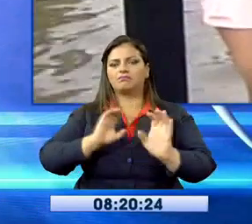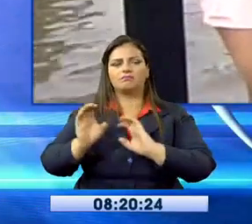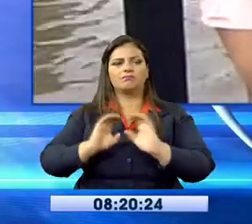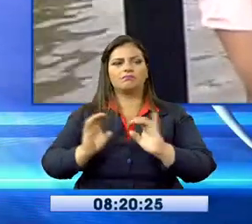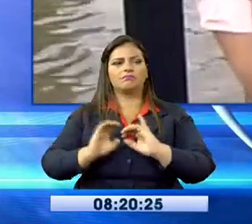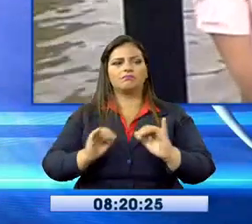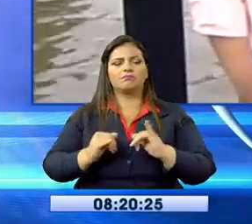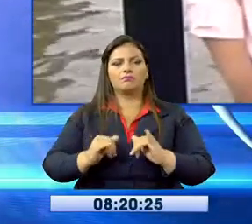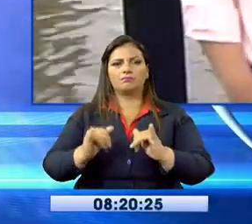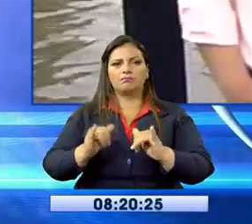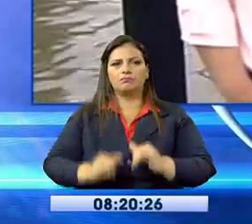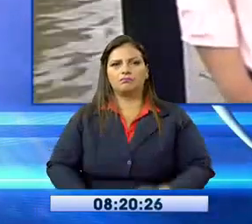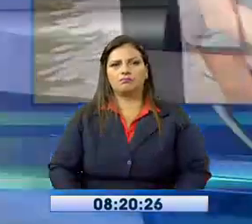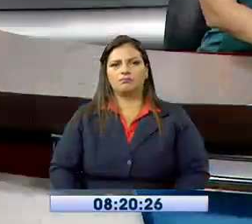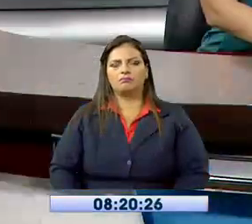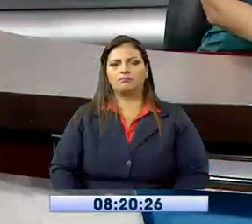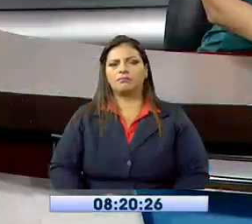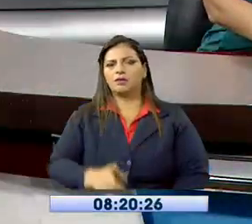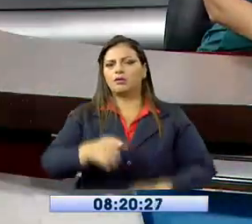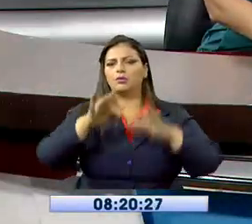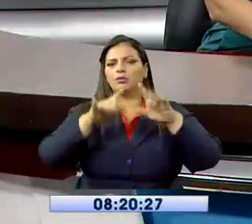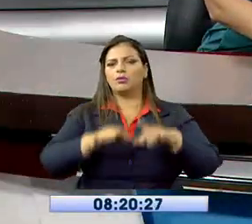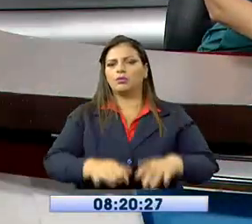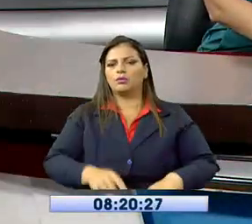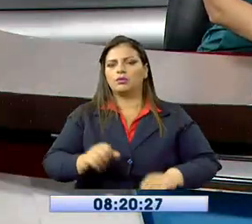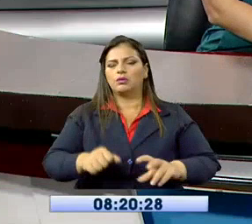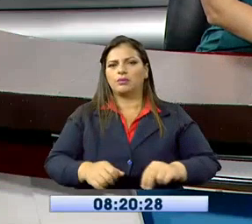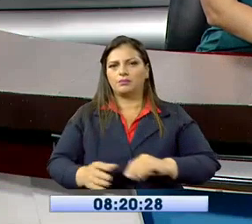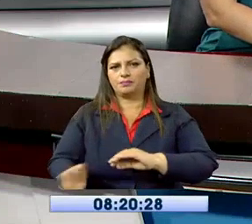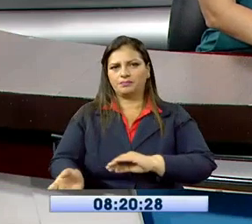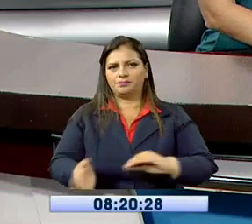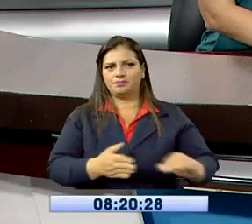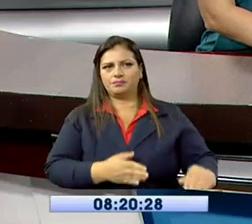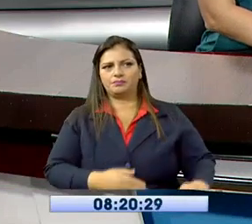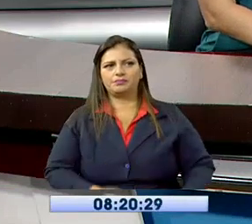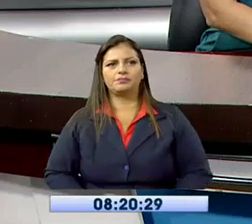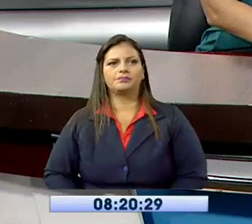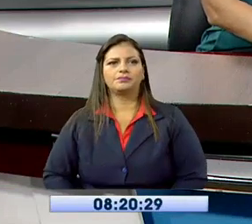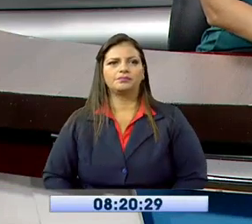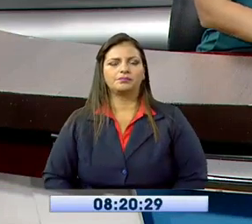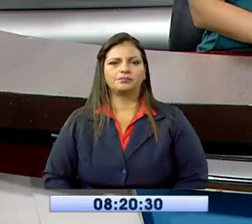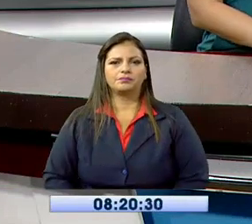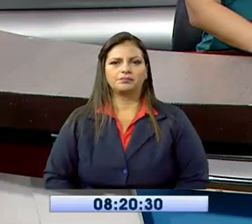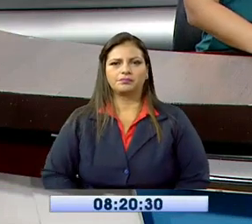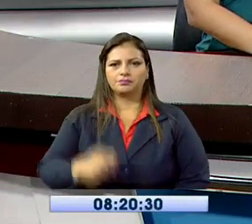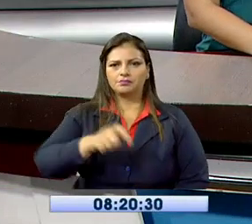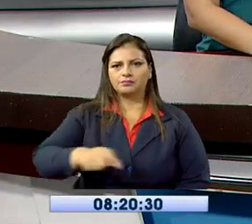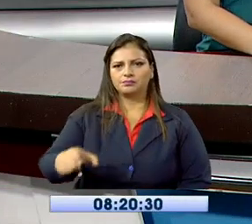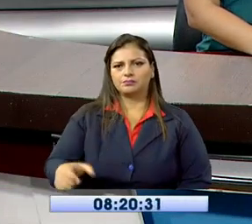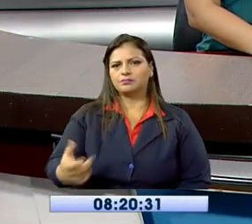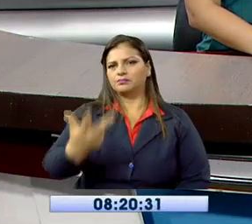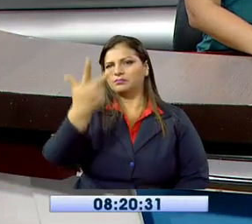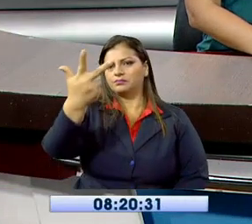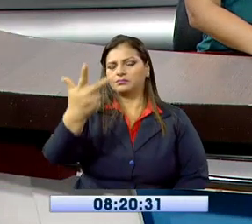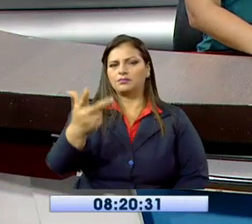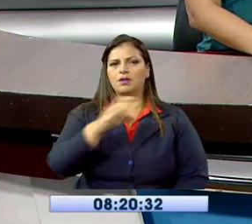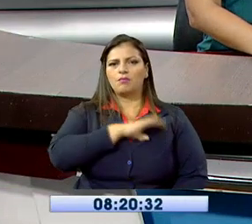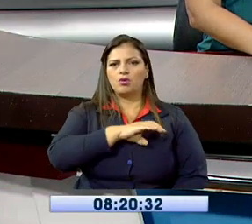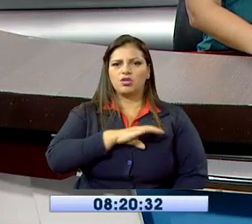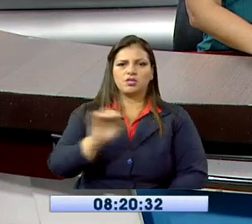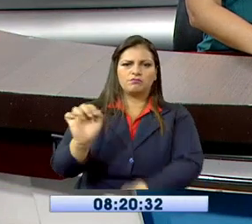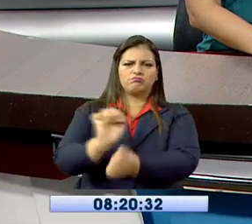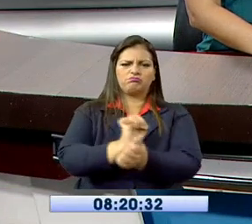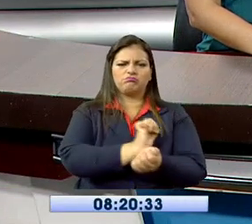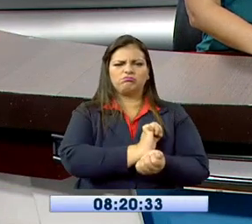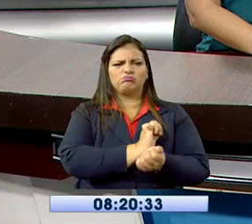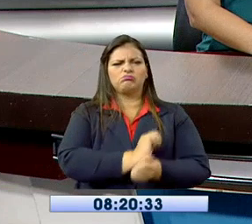evacuándose las aguas o cómo va evolucionando el sector. Les contamos ahora que 3 personas fueron detenidas por la policía en Guayaquil luego que el conductor de